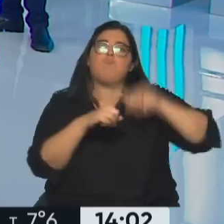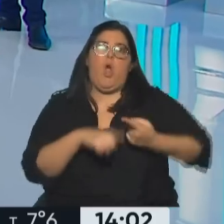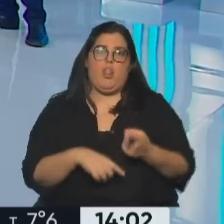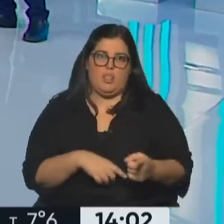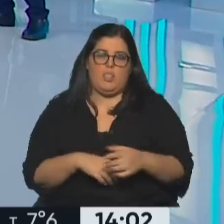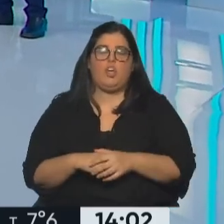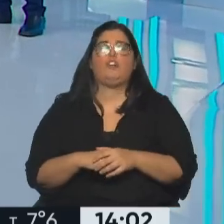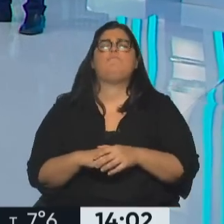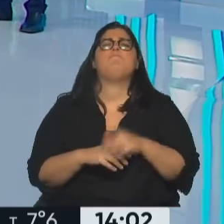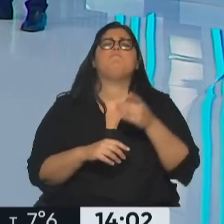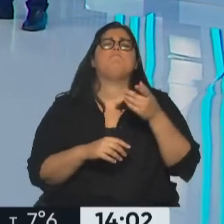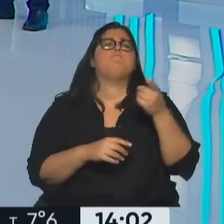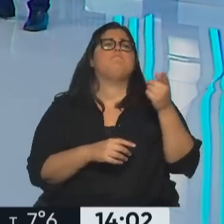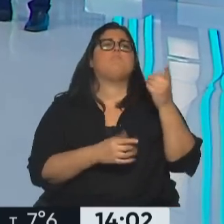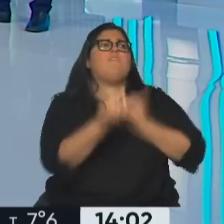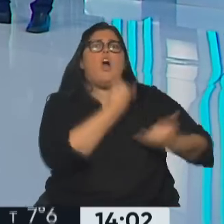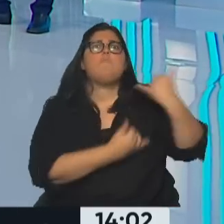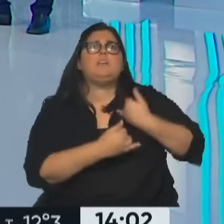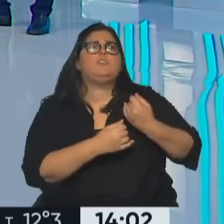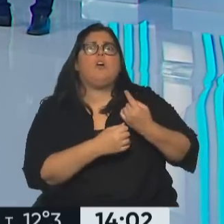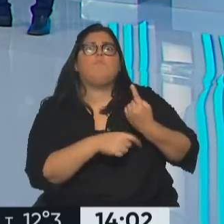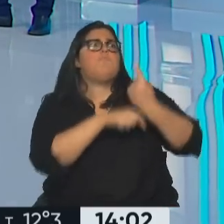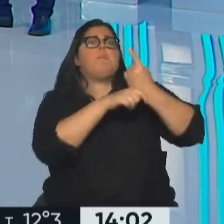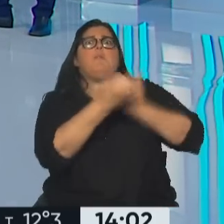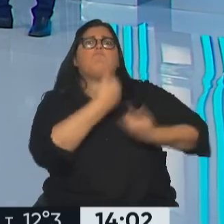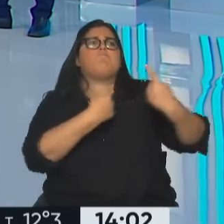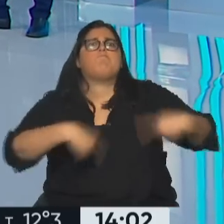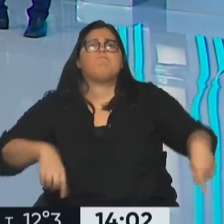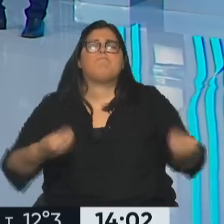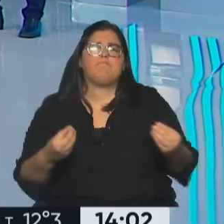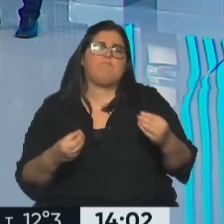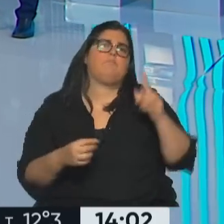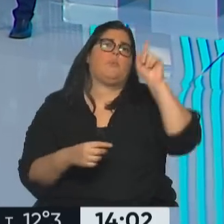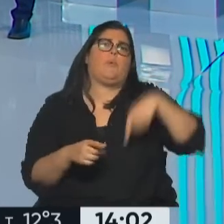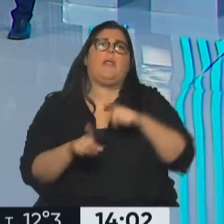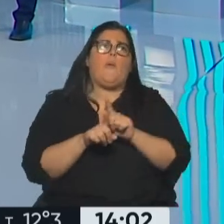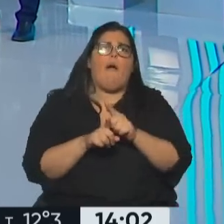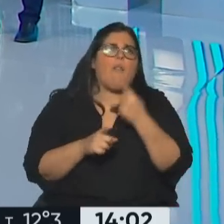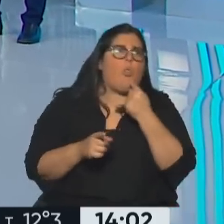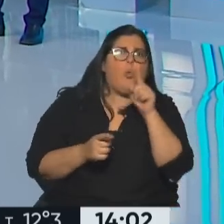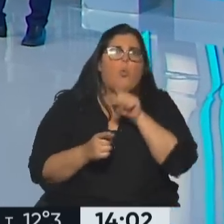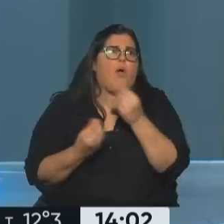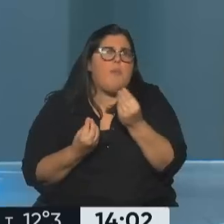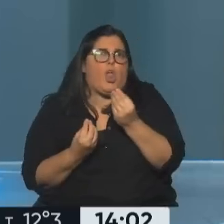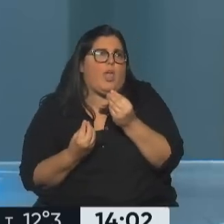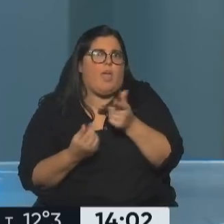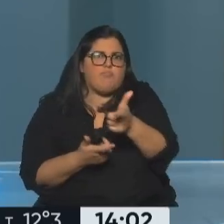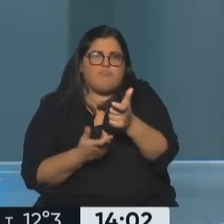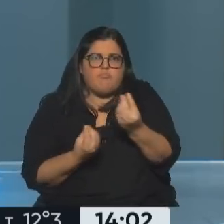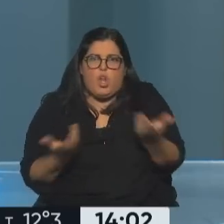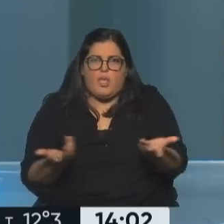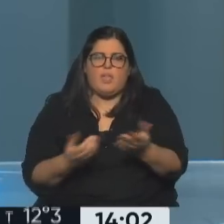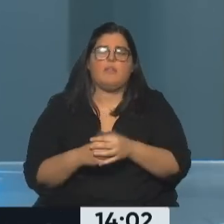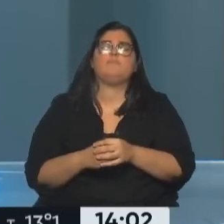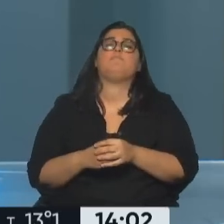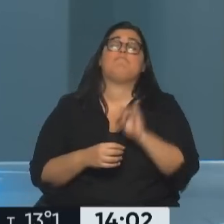primeras informaciones que hablan justamente de lo que ha sucedido, pero también están generando más de una pregunta del por qué. Sí, de